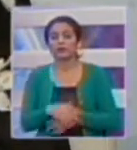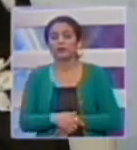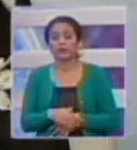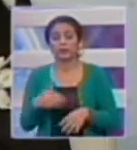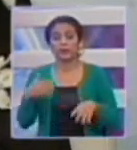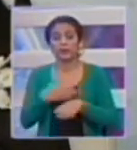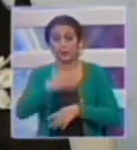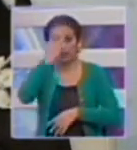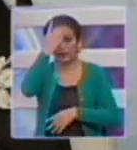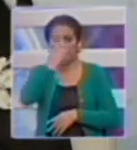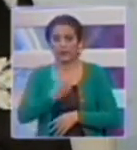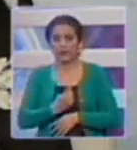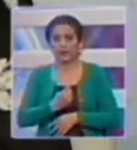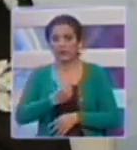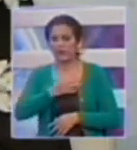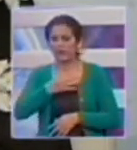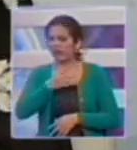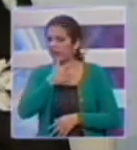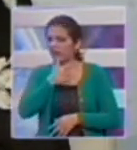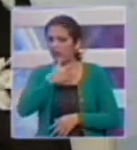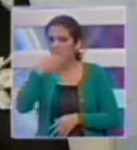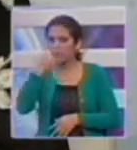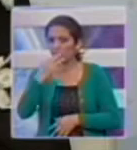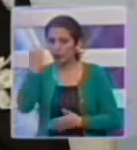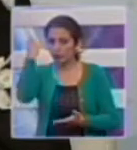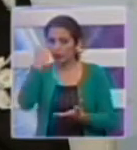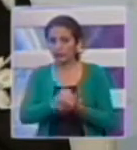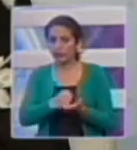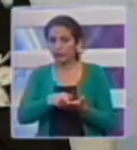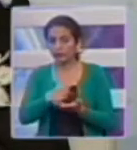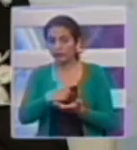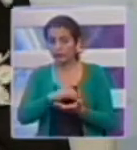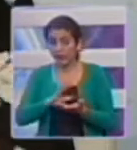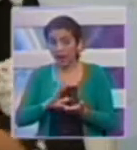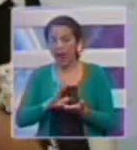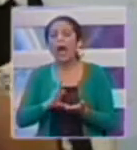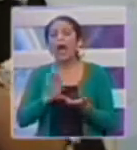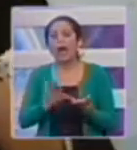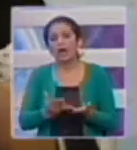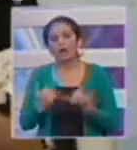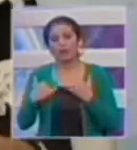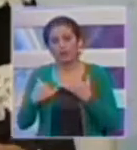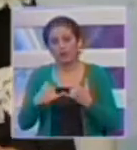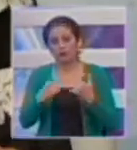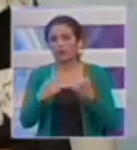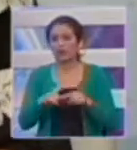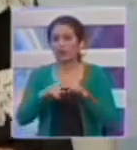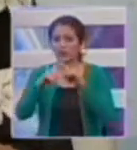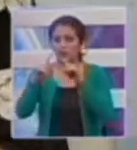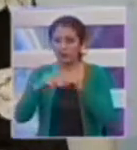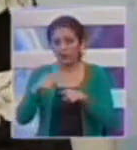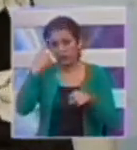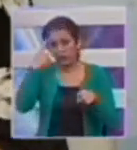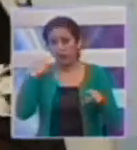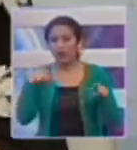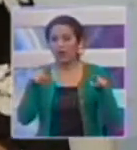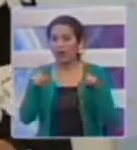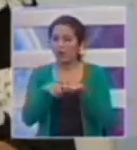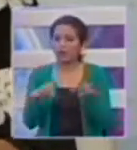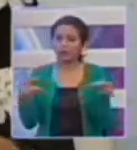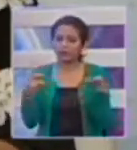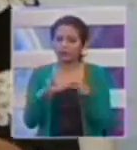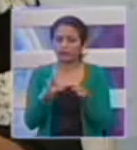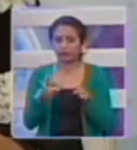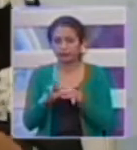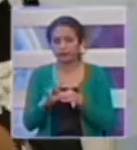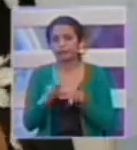defina ya una candidatura, se podrán lograr una serie de acuerdos que, como le digo, tienen mucho que ver también con las personas y sus cercanías,